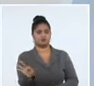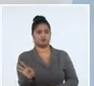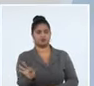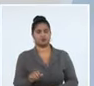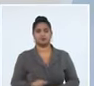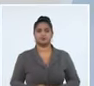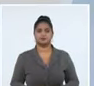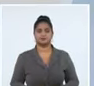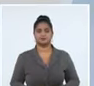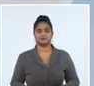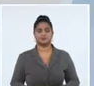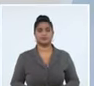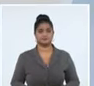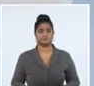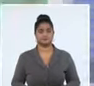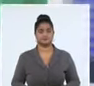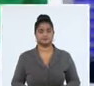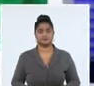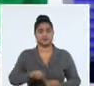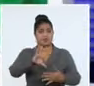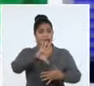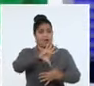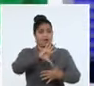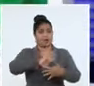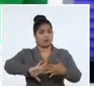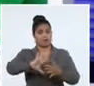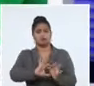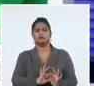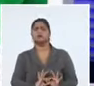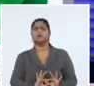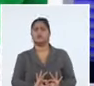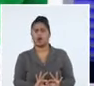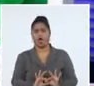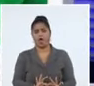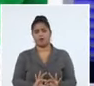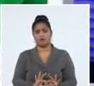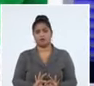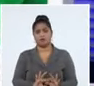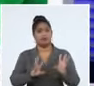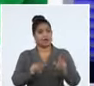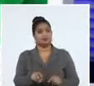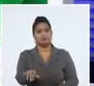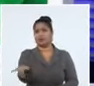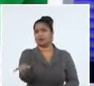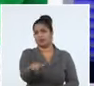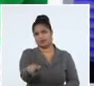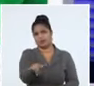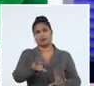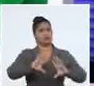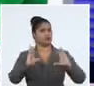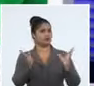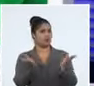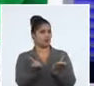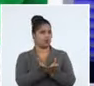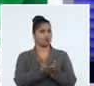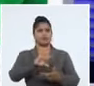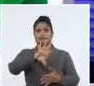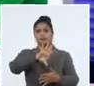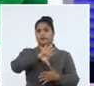2,45% de la región de las Américas, que son porcientos que se han mantenido con una estabilidad realmente